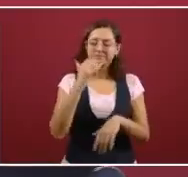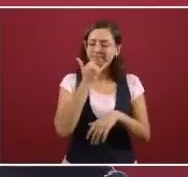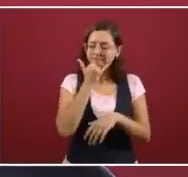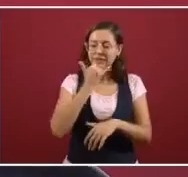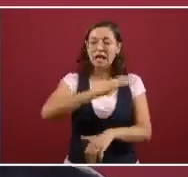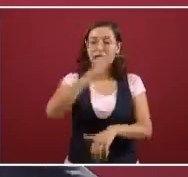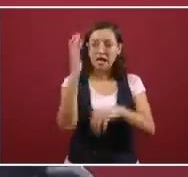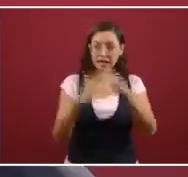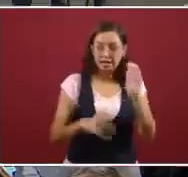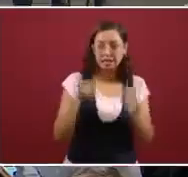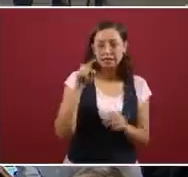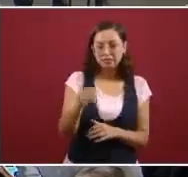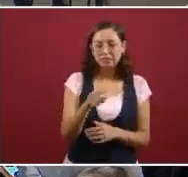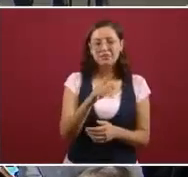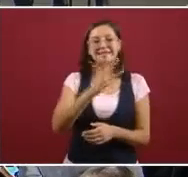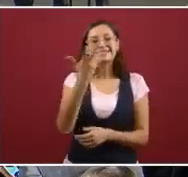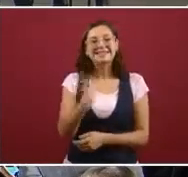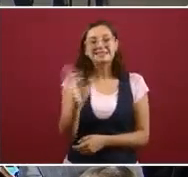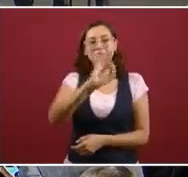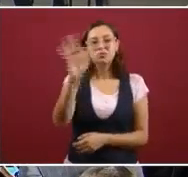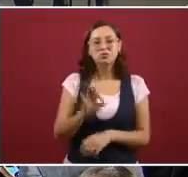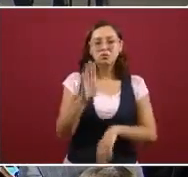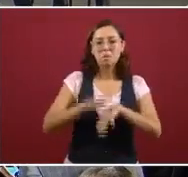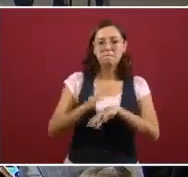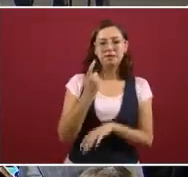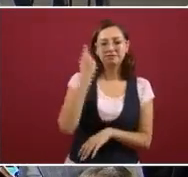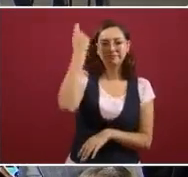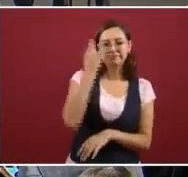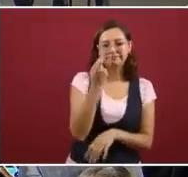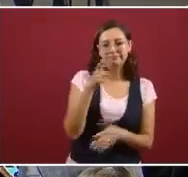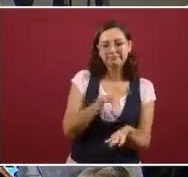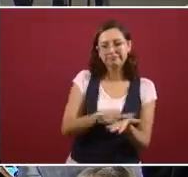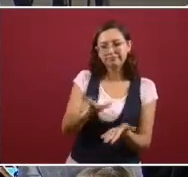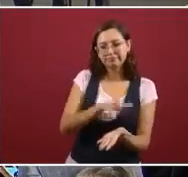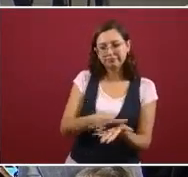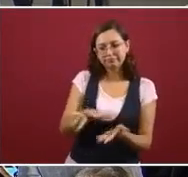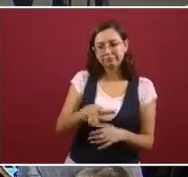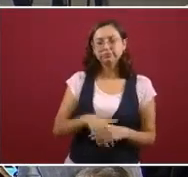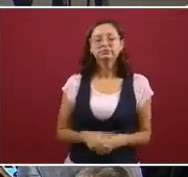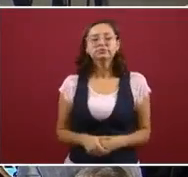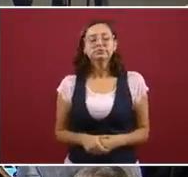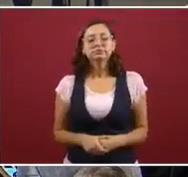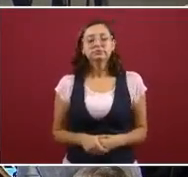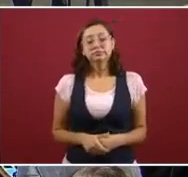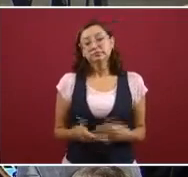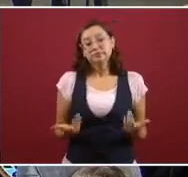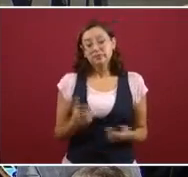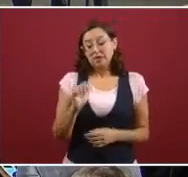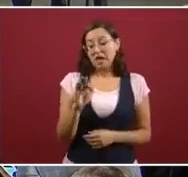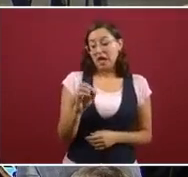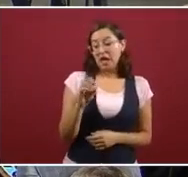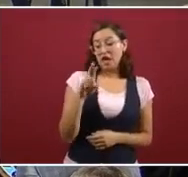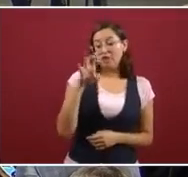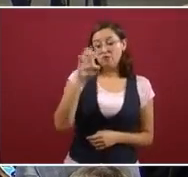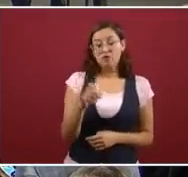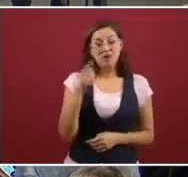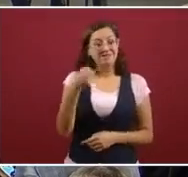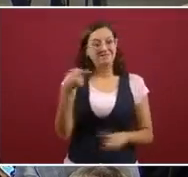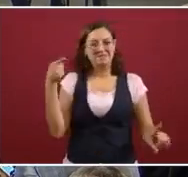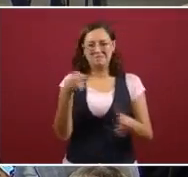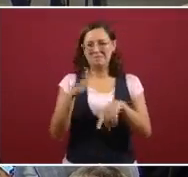menor. Permítanme hacer algunas referencias relevantes, porque las Afores son fundamentalmente el mecanismo a través del